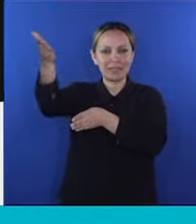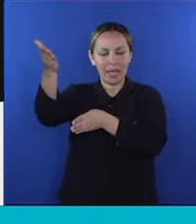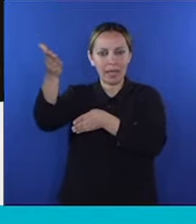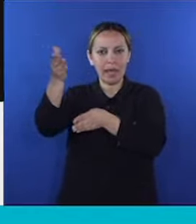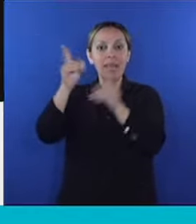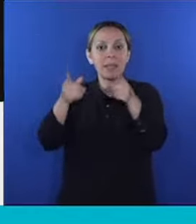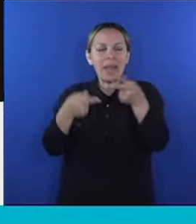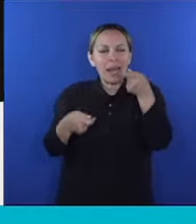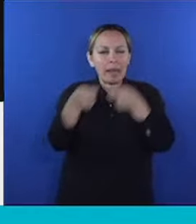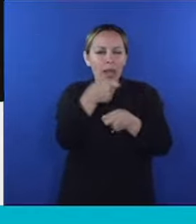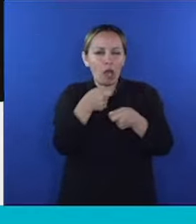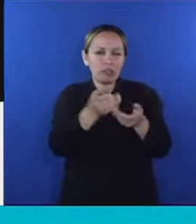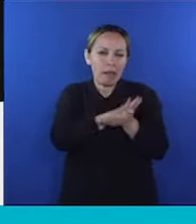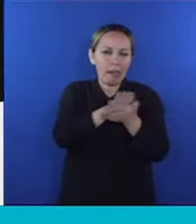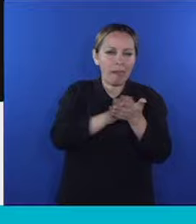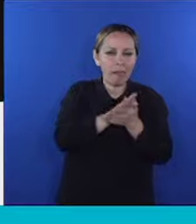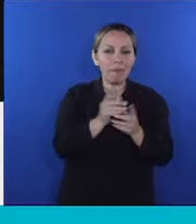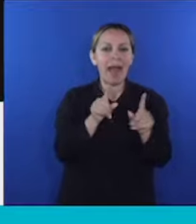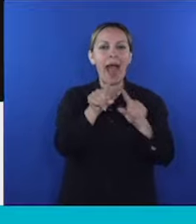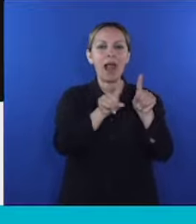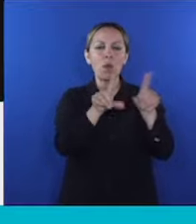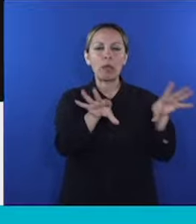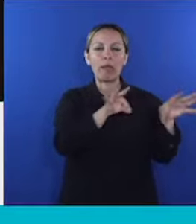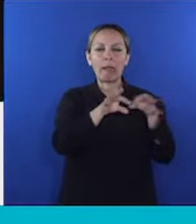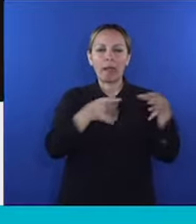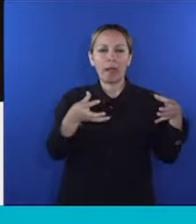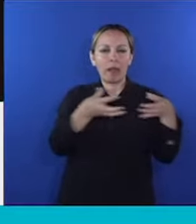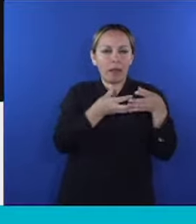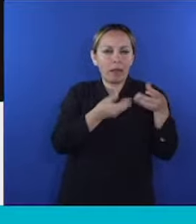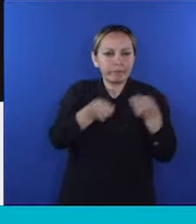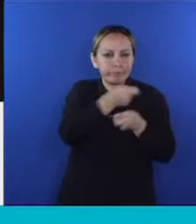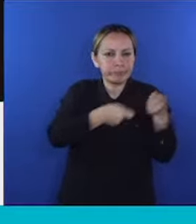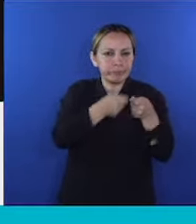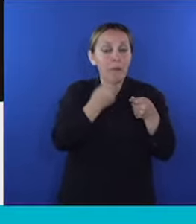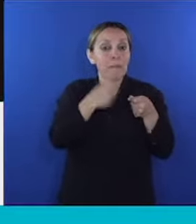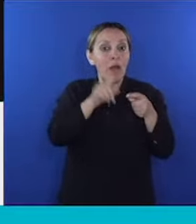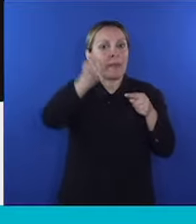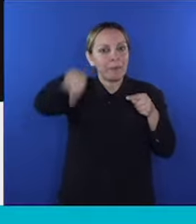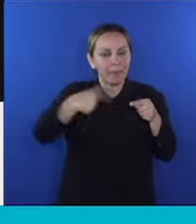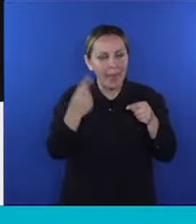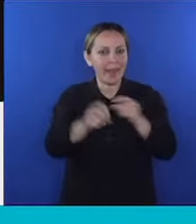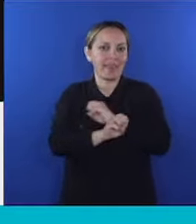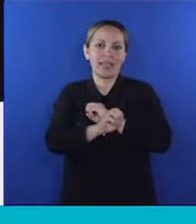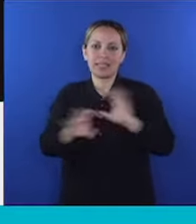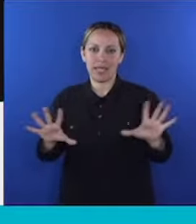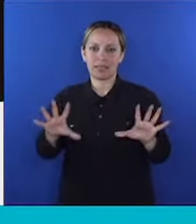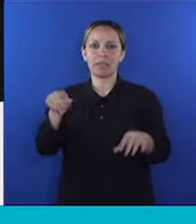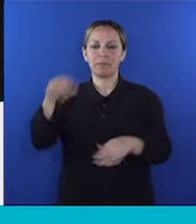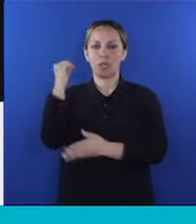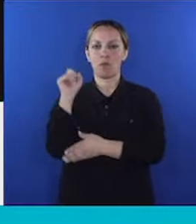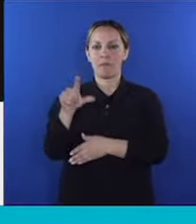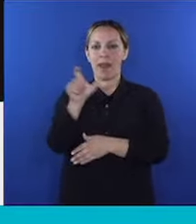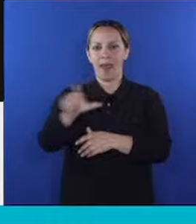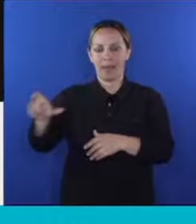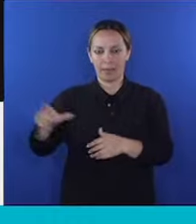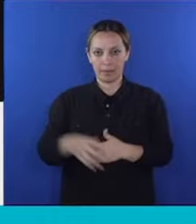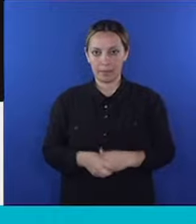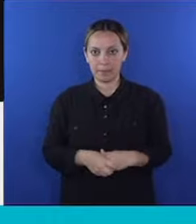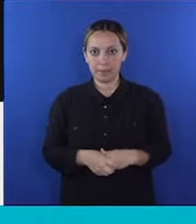muy pocos pero que están proponiendo condiciones de un desastre económico para la población